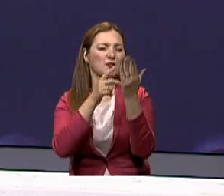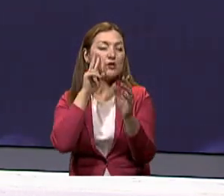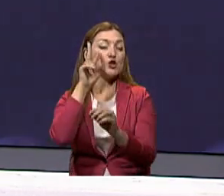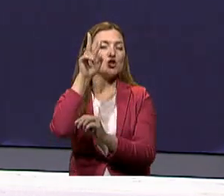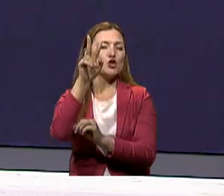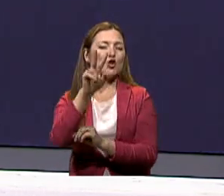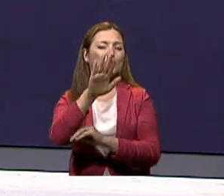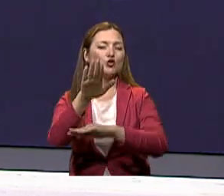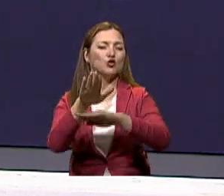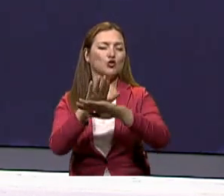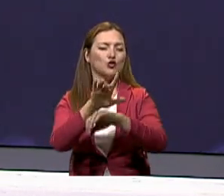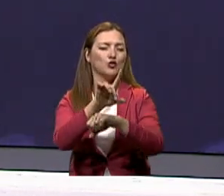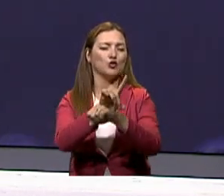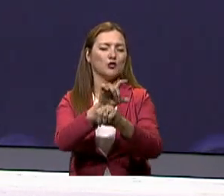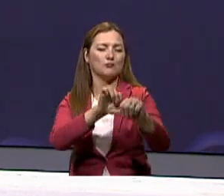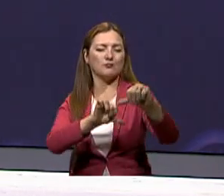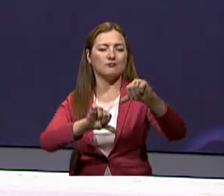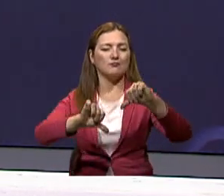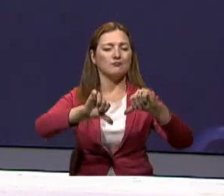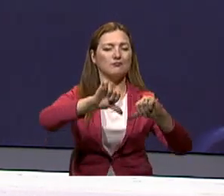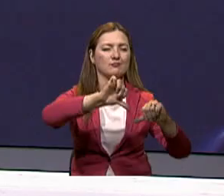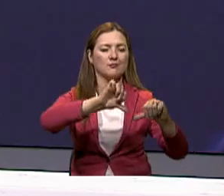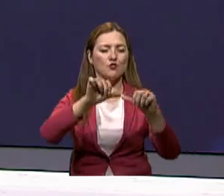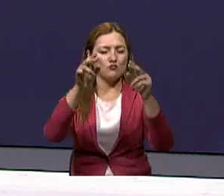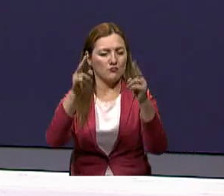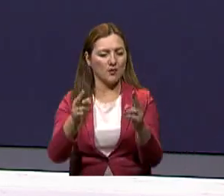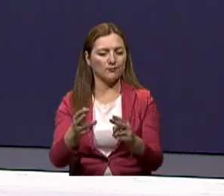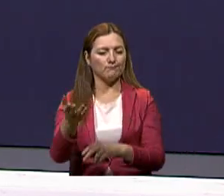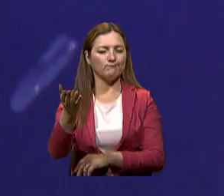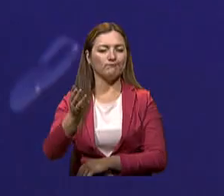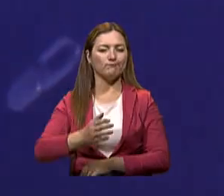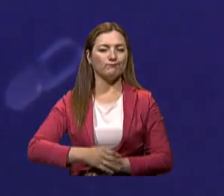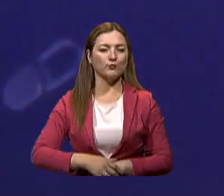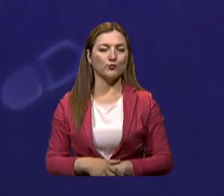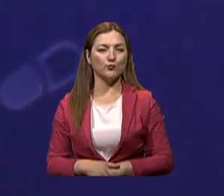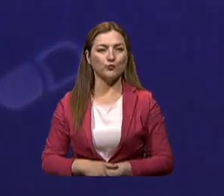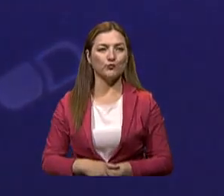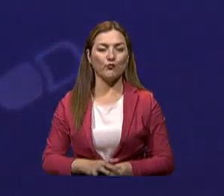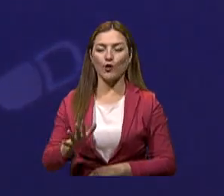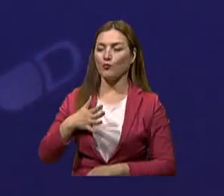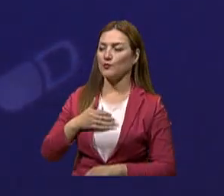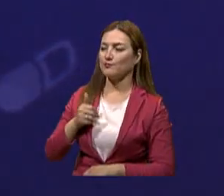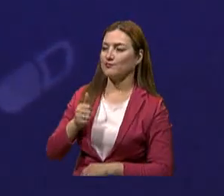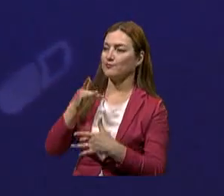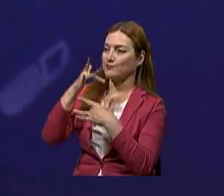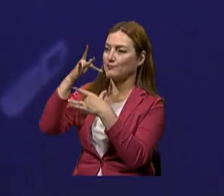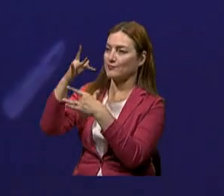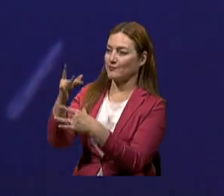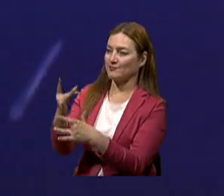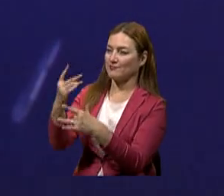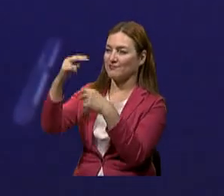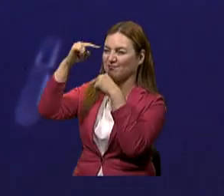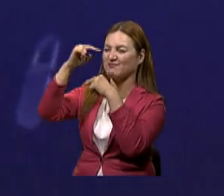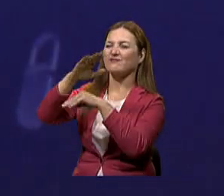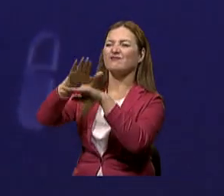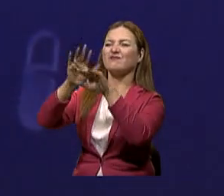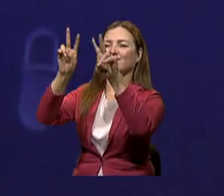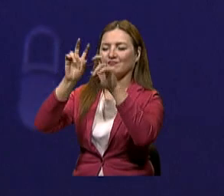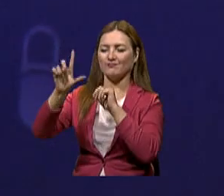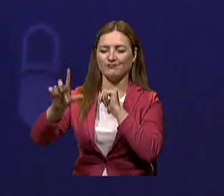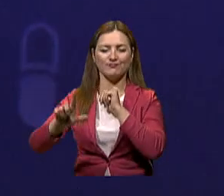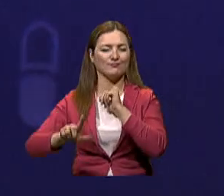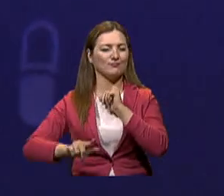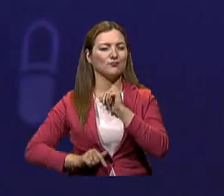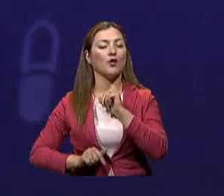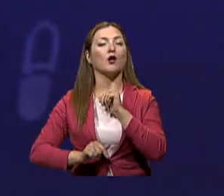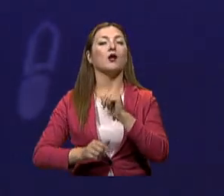médica, científica, pero también desde la visión humana. Michelle. ¿Qué tal a todos? Qué gusto que nos acompañen. Como lo dijo Esteban, hoy vamos